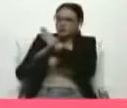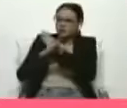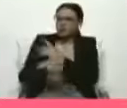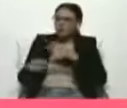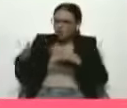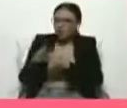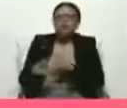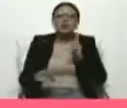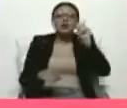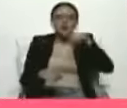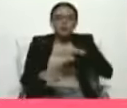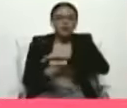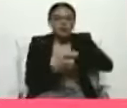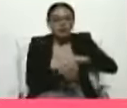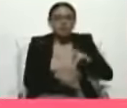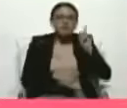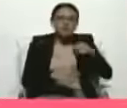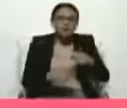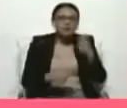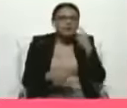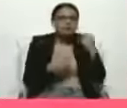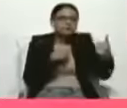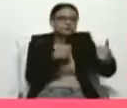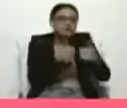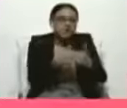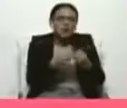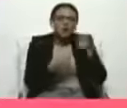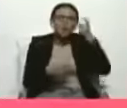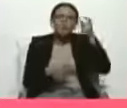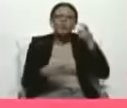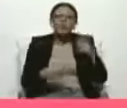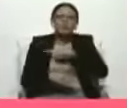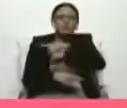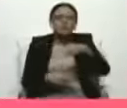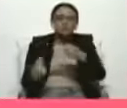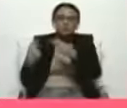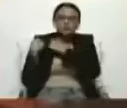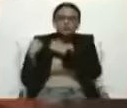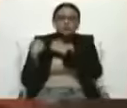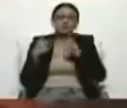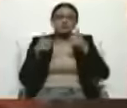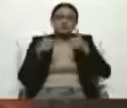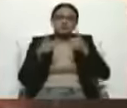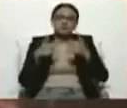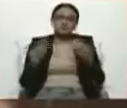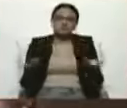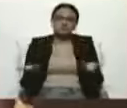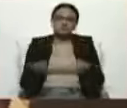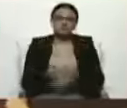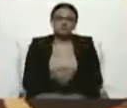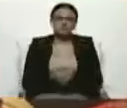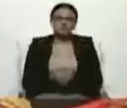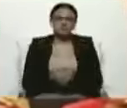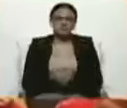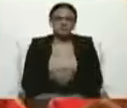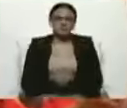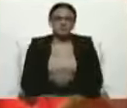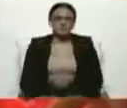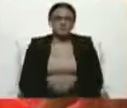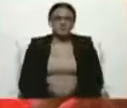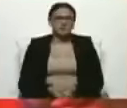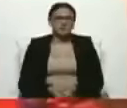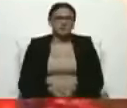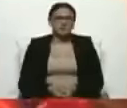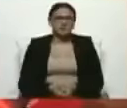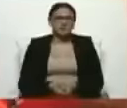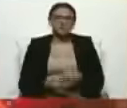Tiene, miren, yo me río, ¿no? Hacia adentro, pero me río.